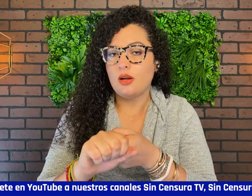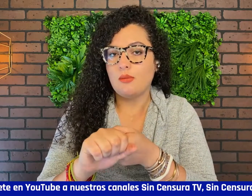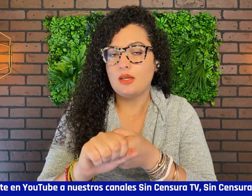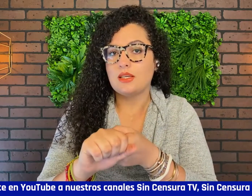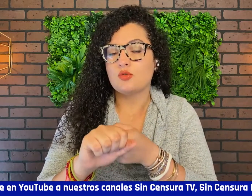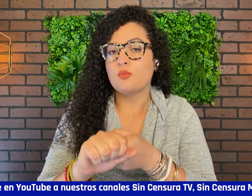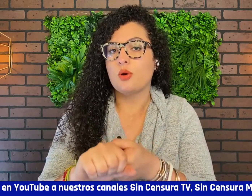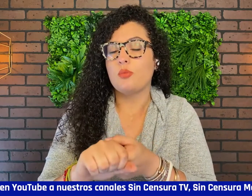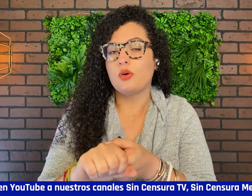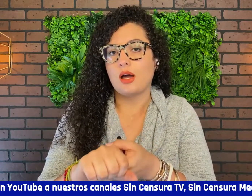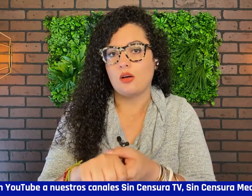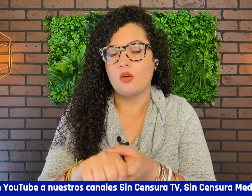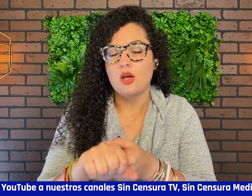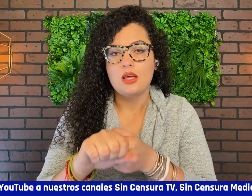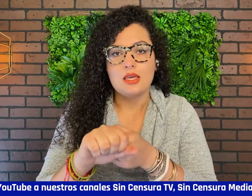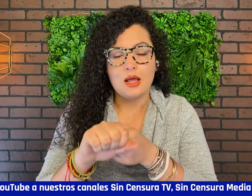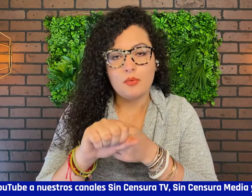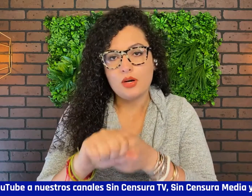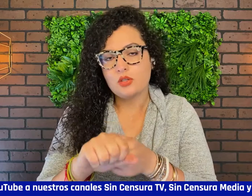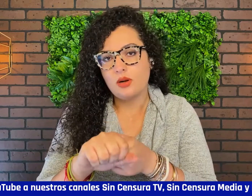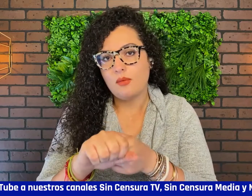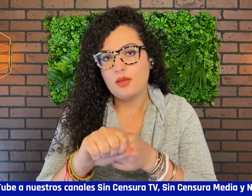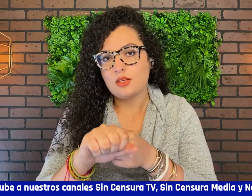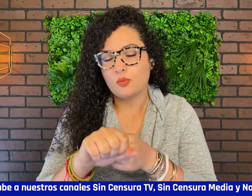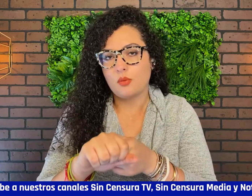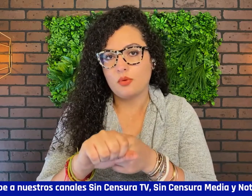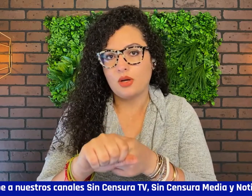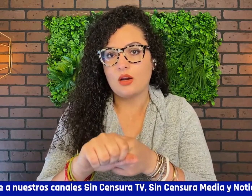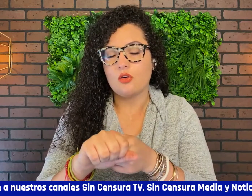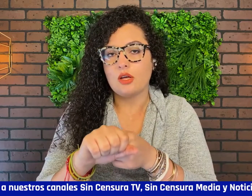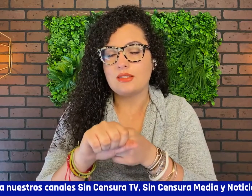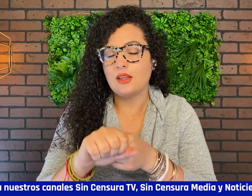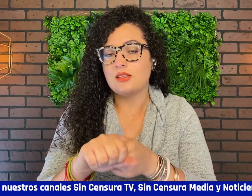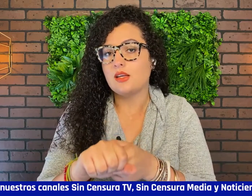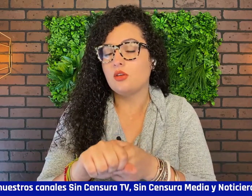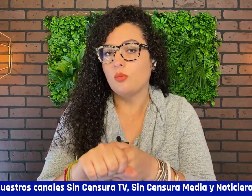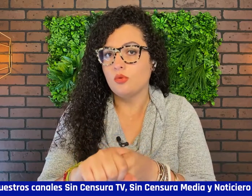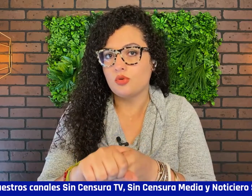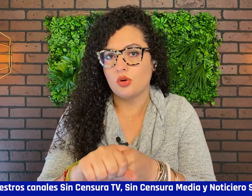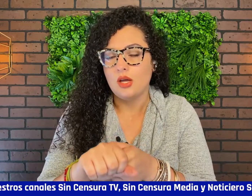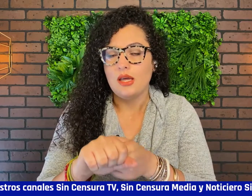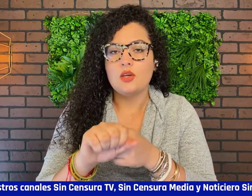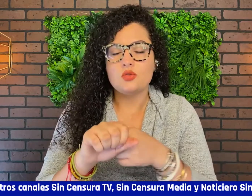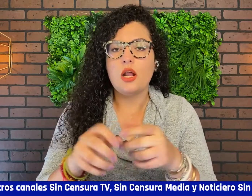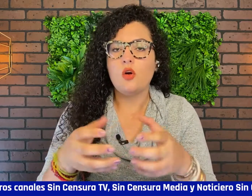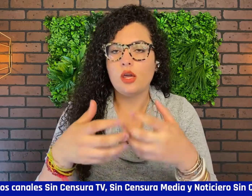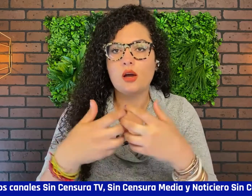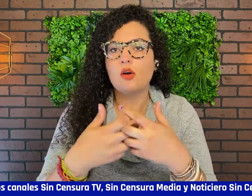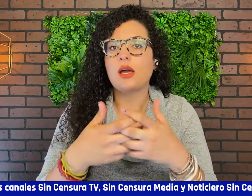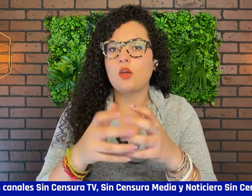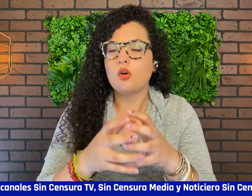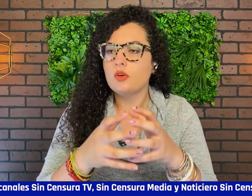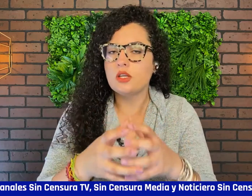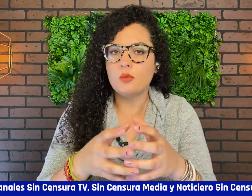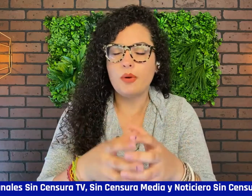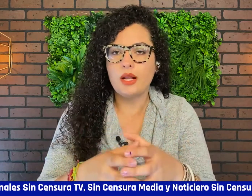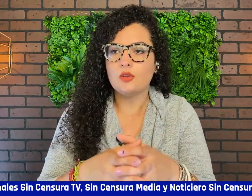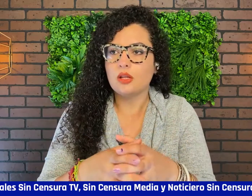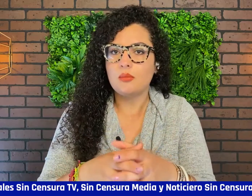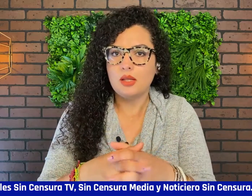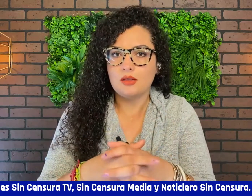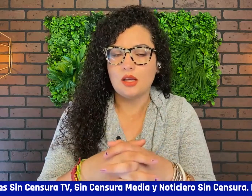sobre la mesa su propio cargo. Y al poner sobre la mesa su propio cargo, está diciendo mucho. Y es una lógica con la que yo coincido